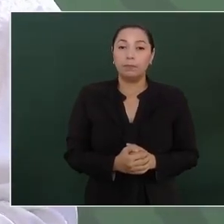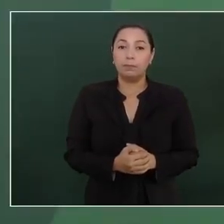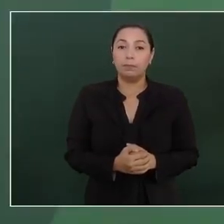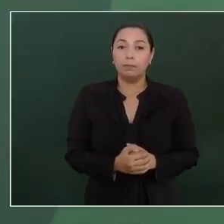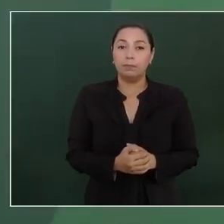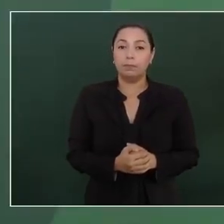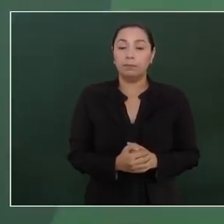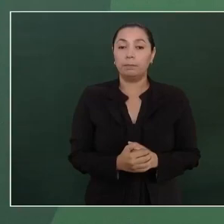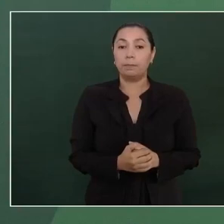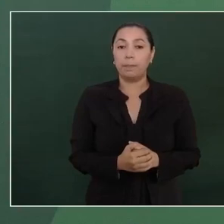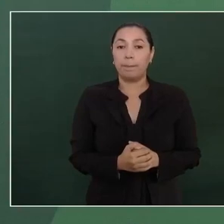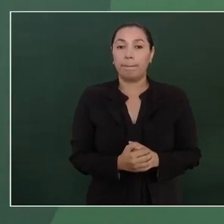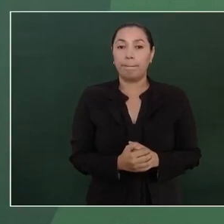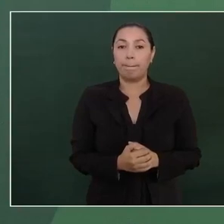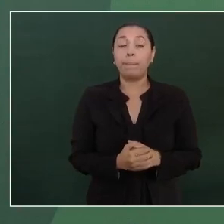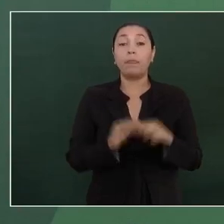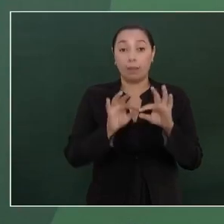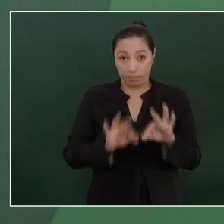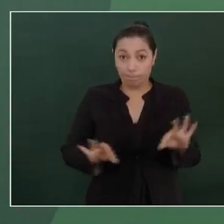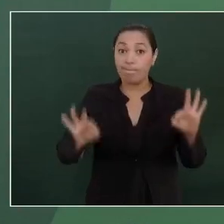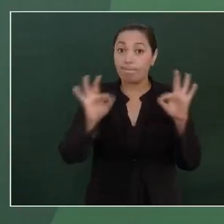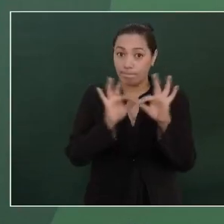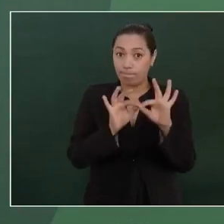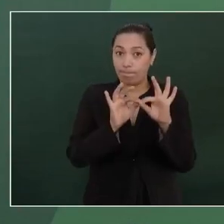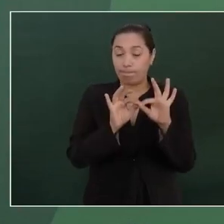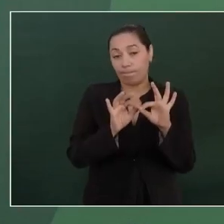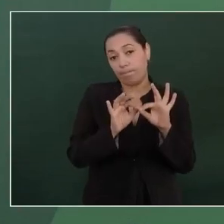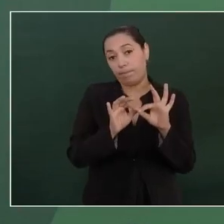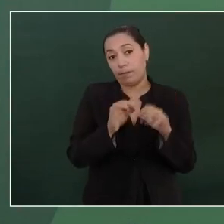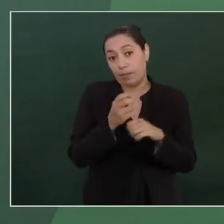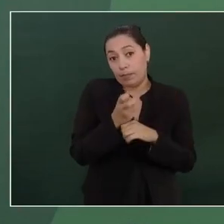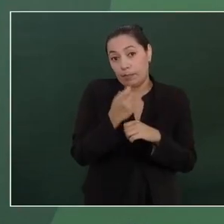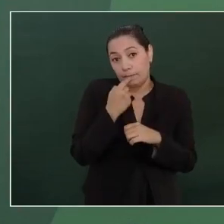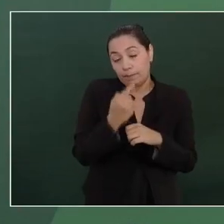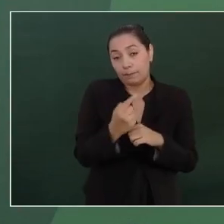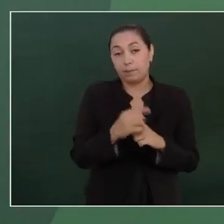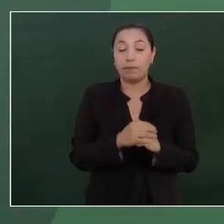es importante. Ayer